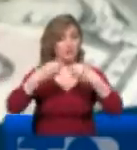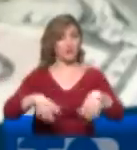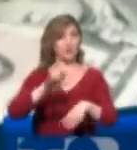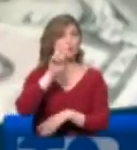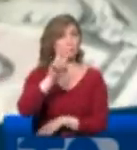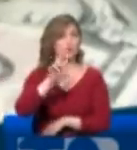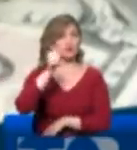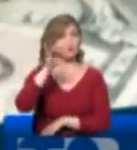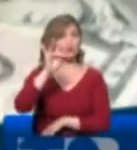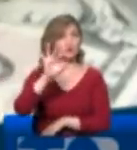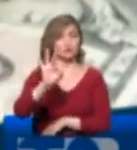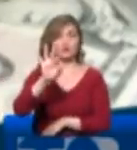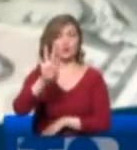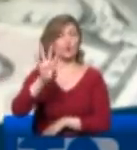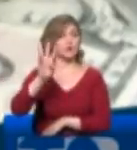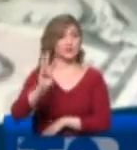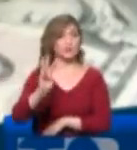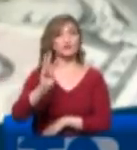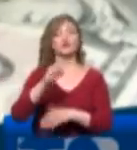por